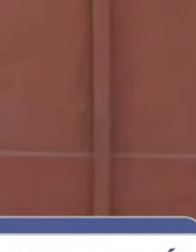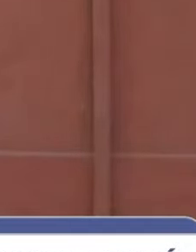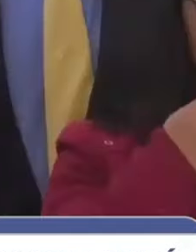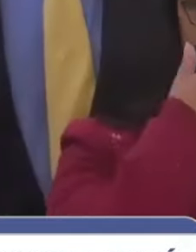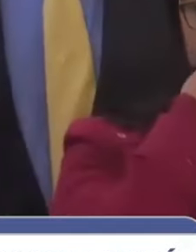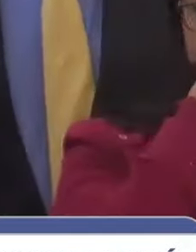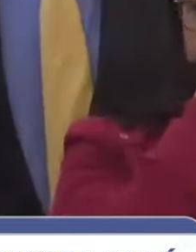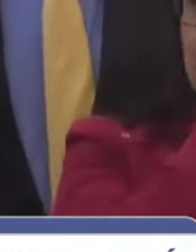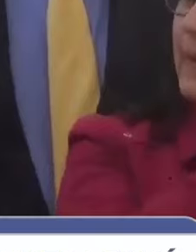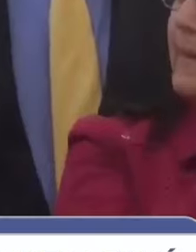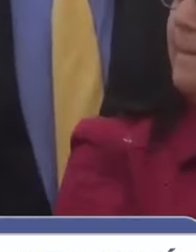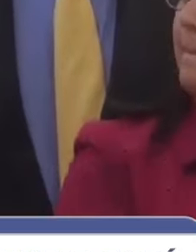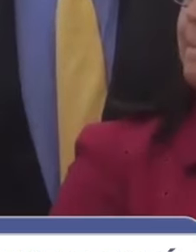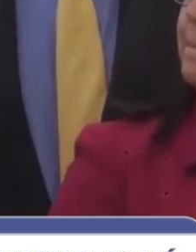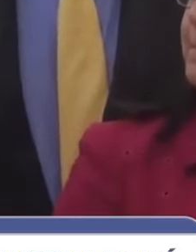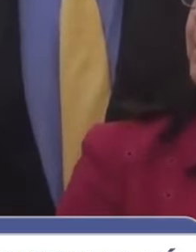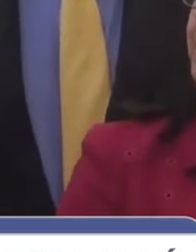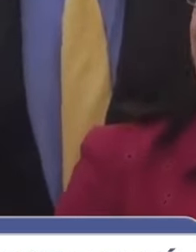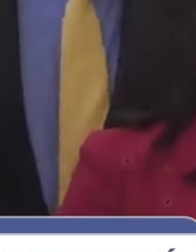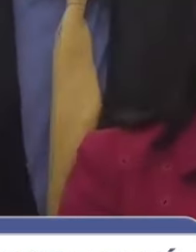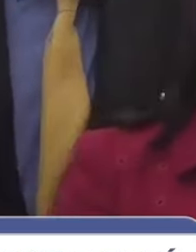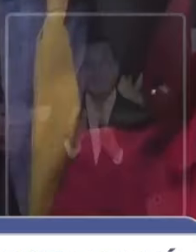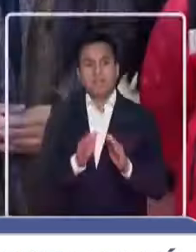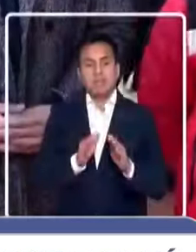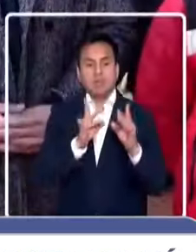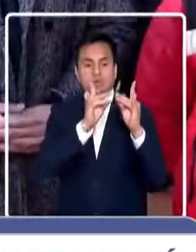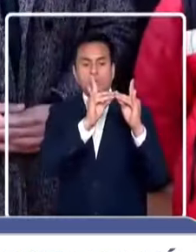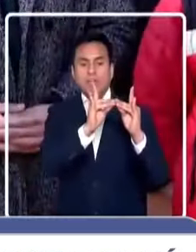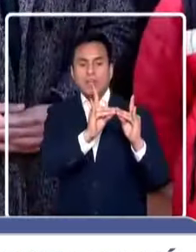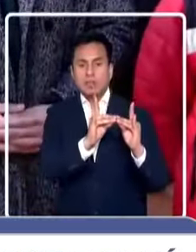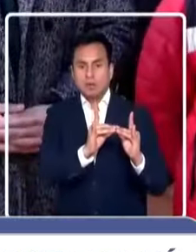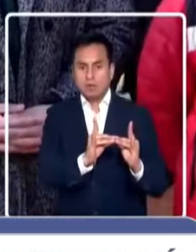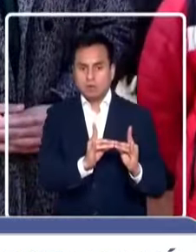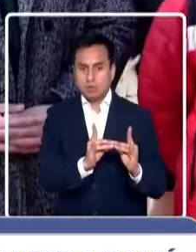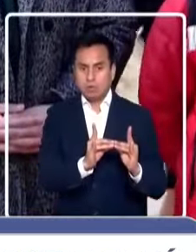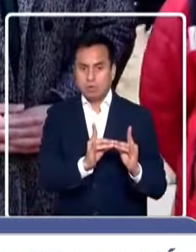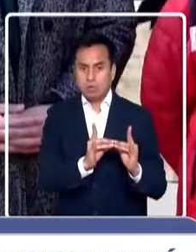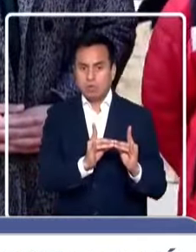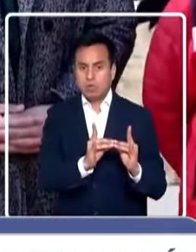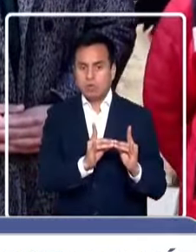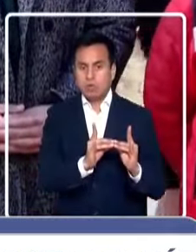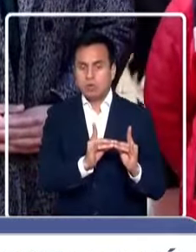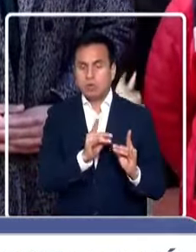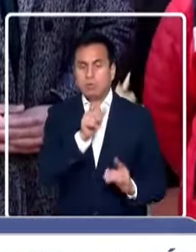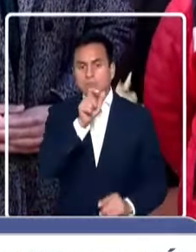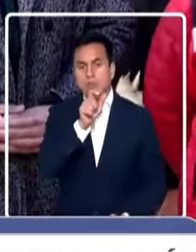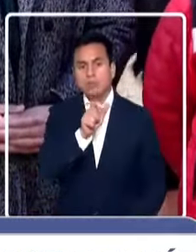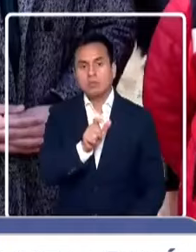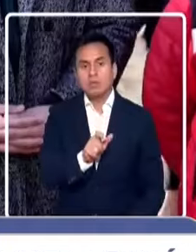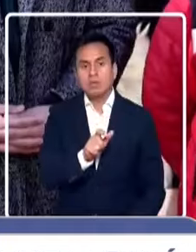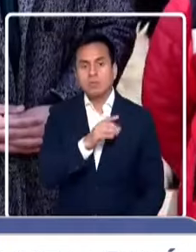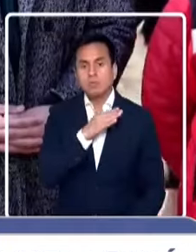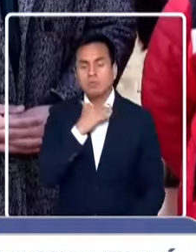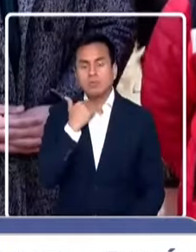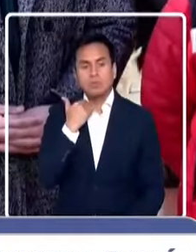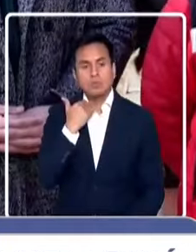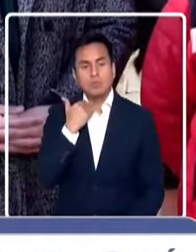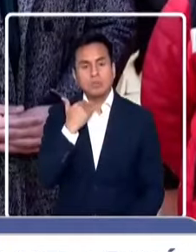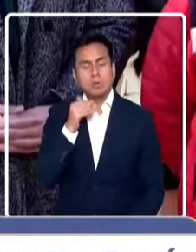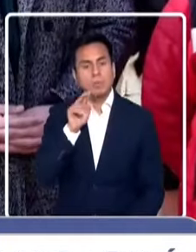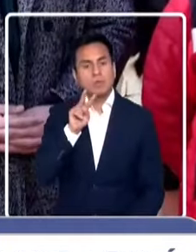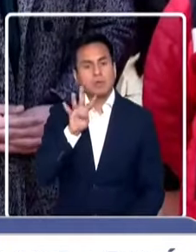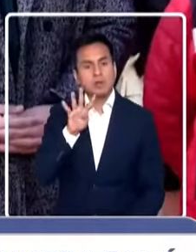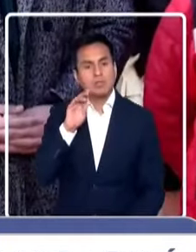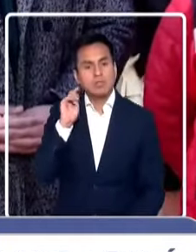venezolanas. Cuando se ven pillados, atacan, insultan, en lugar de con transparencia dar explicaciones, que es lo que uno espera de las